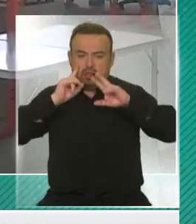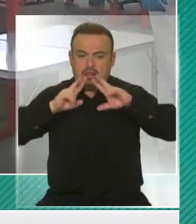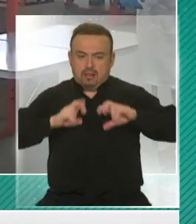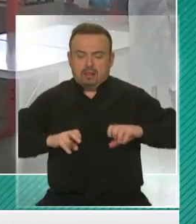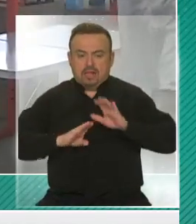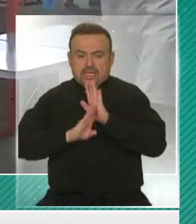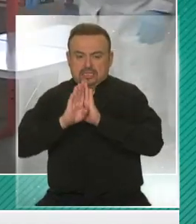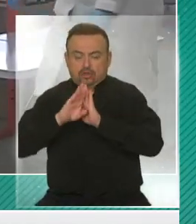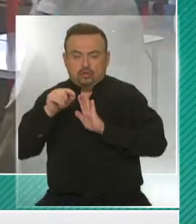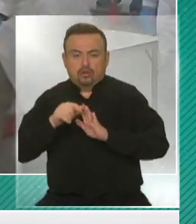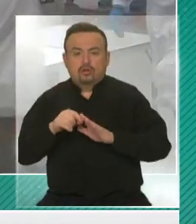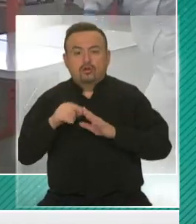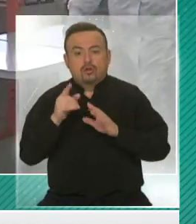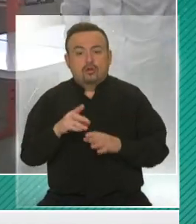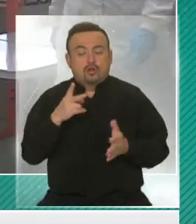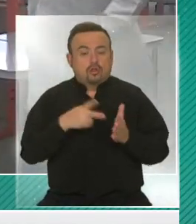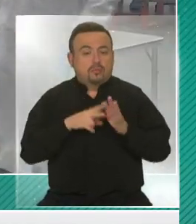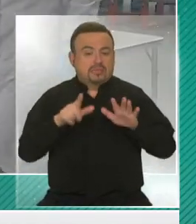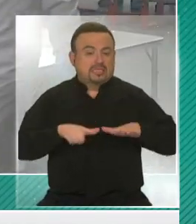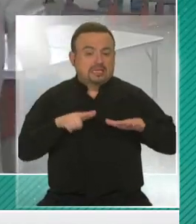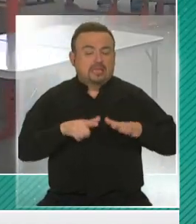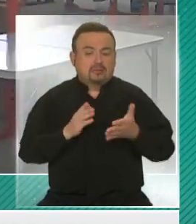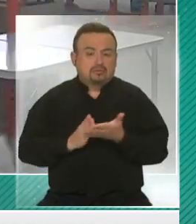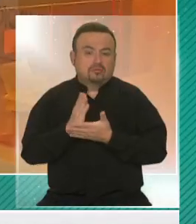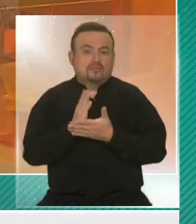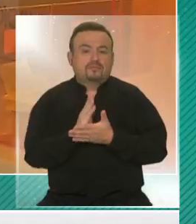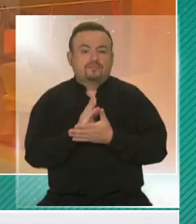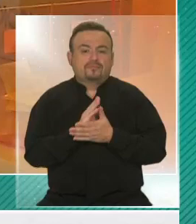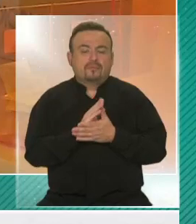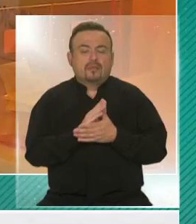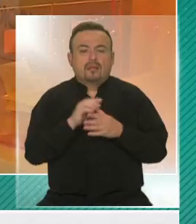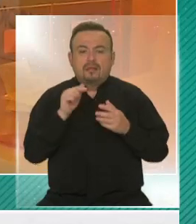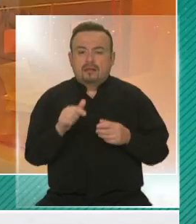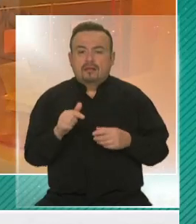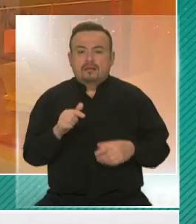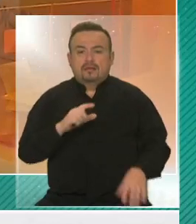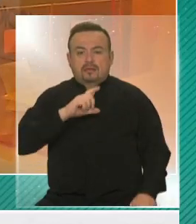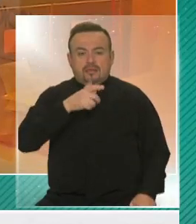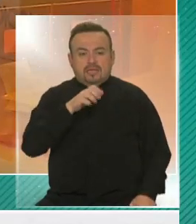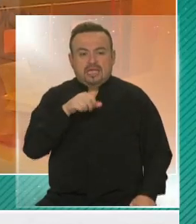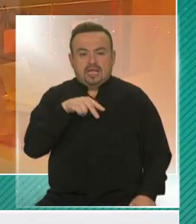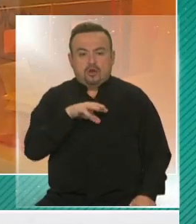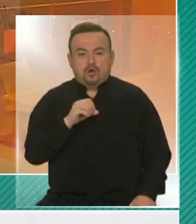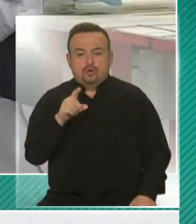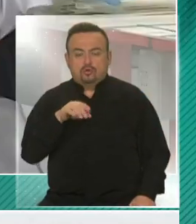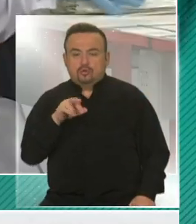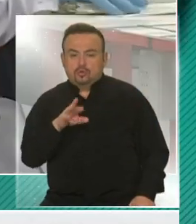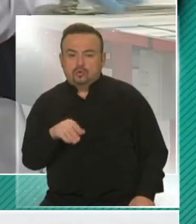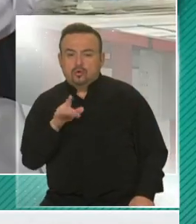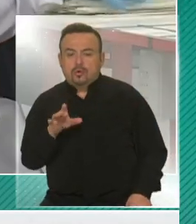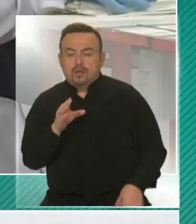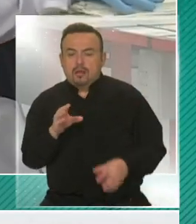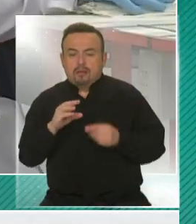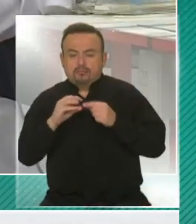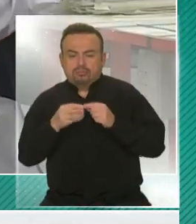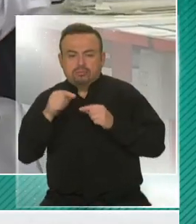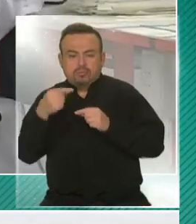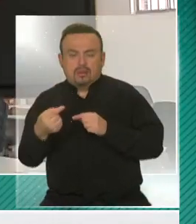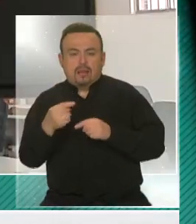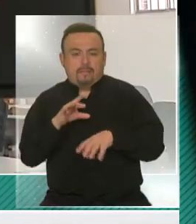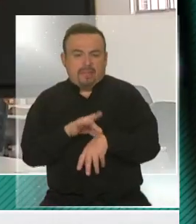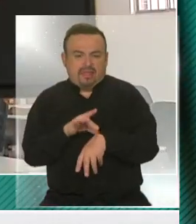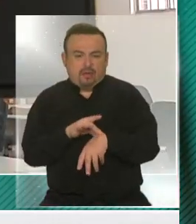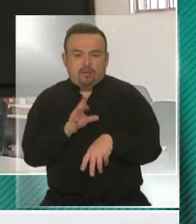y desarrollo. Y en el 2017 partimos con una línea Genosur para dispositivos médicos. Es allí